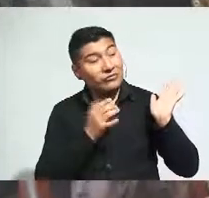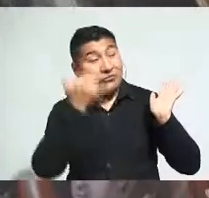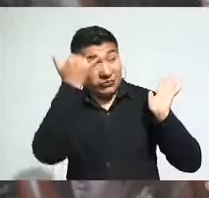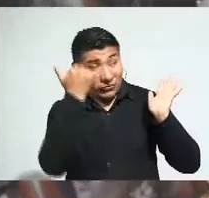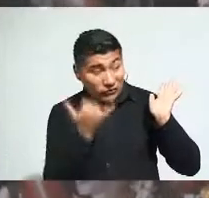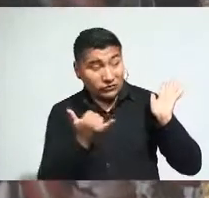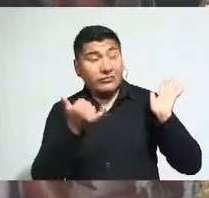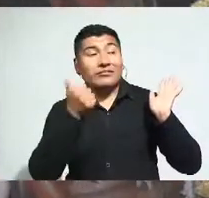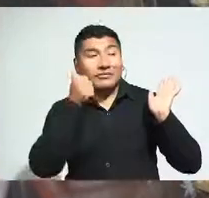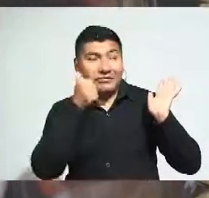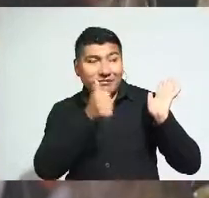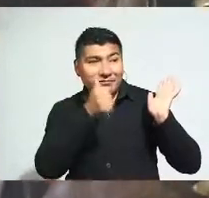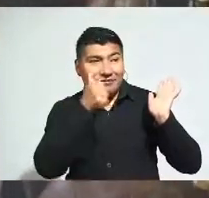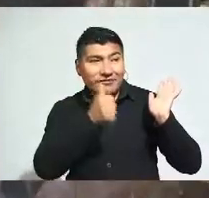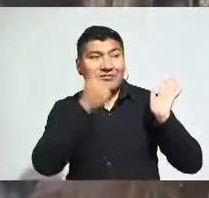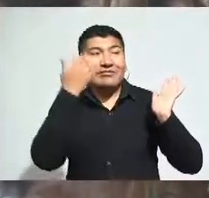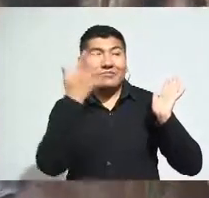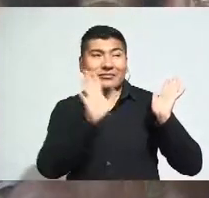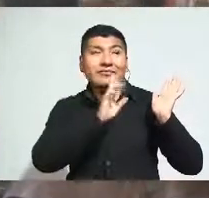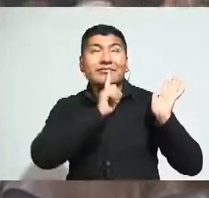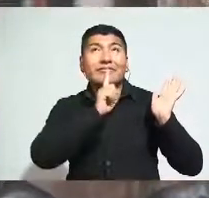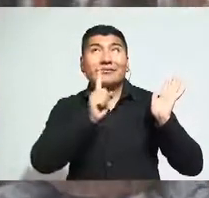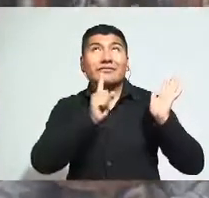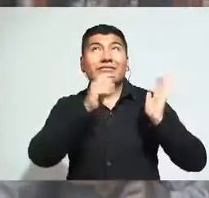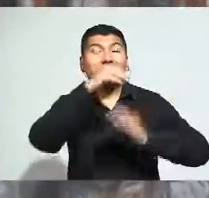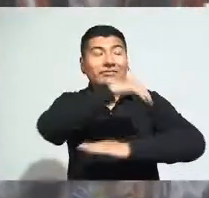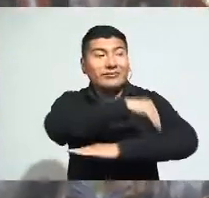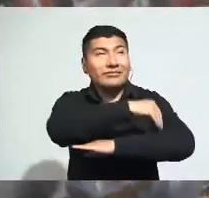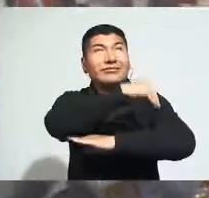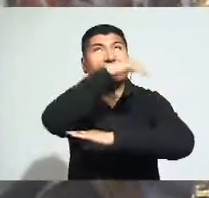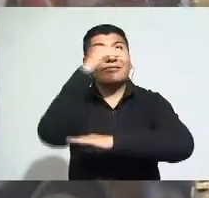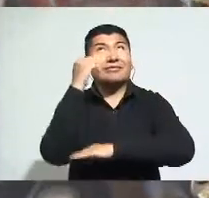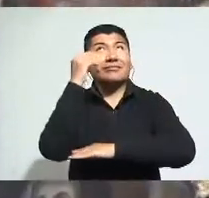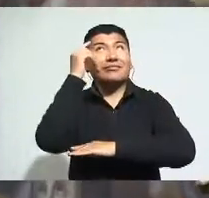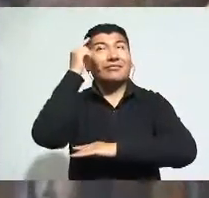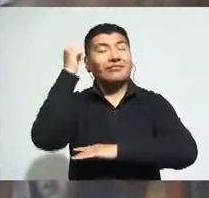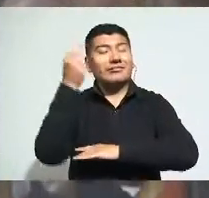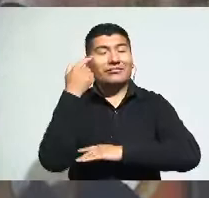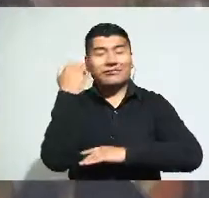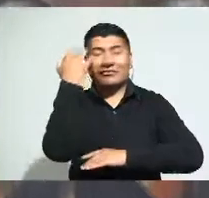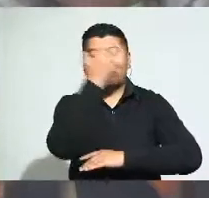hoy mismo estarás conmigo en el paraíso